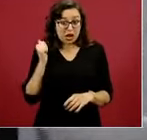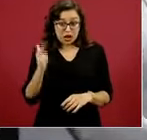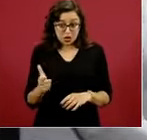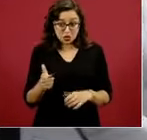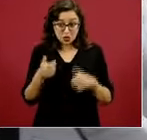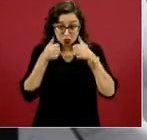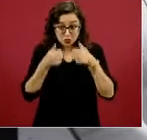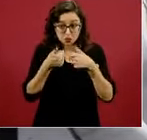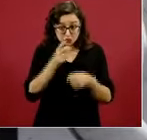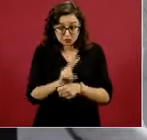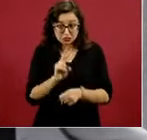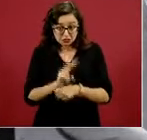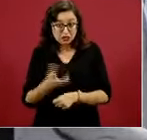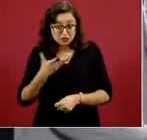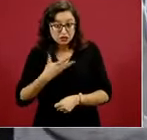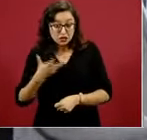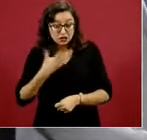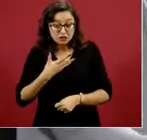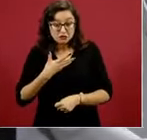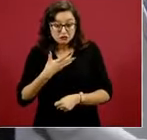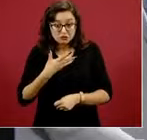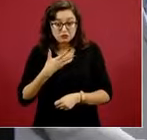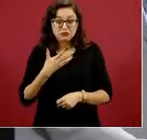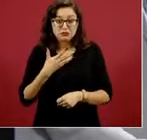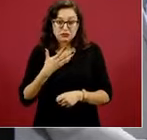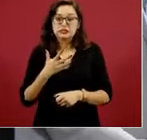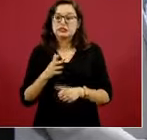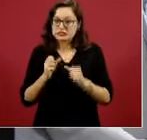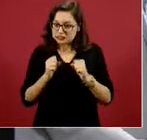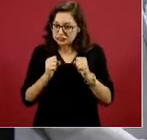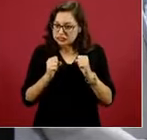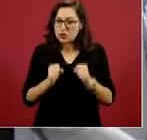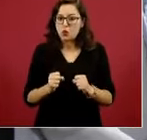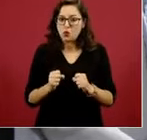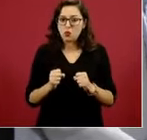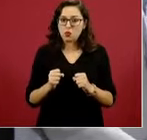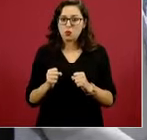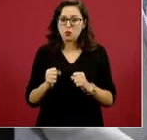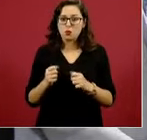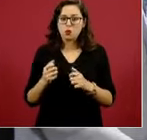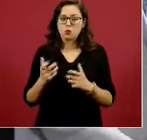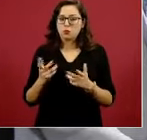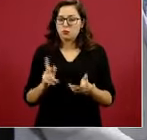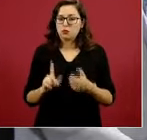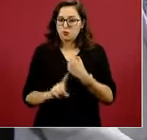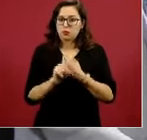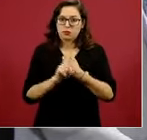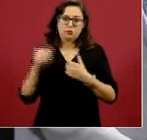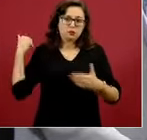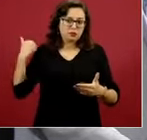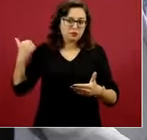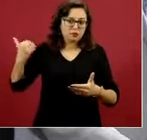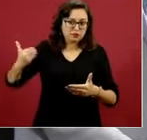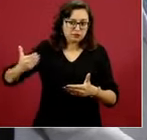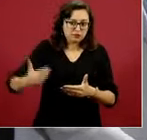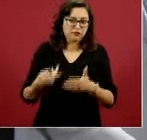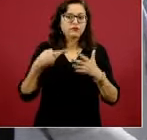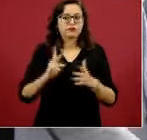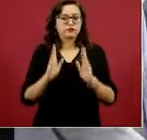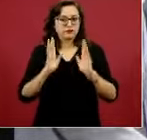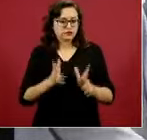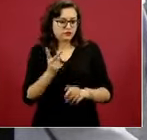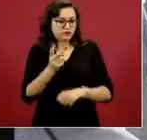porque seguramente, y no seguramente, por supuesto que es cosa del pasado que viene caminando, pero ustedes en el gobierno con 2 años,